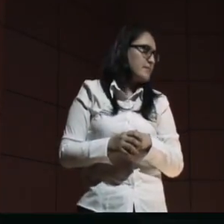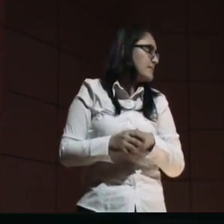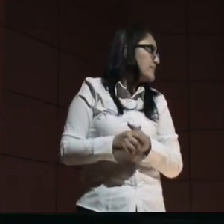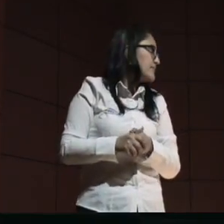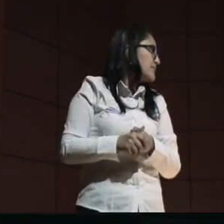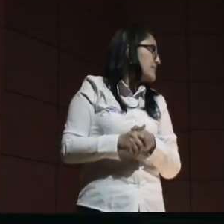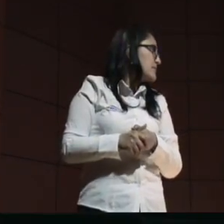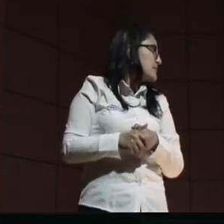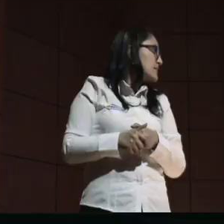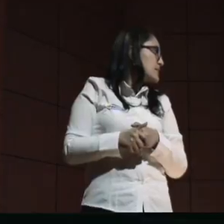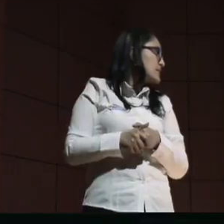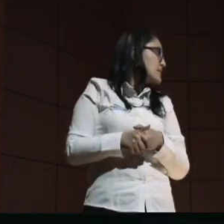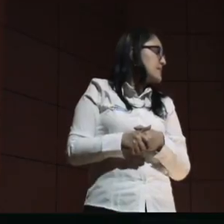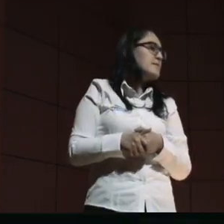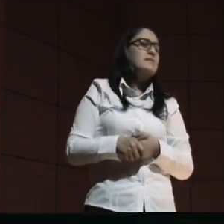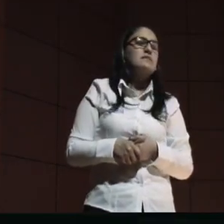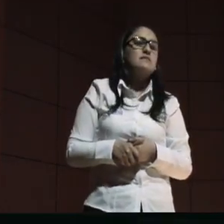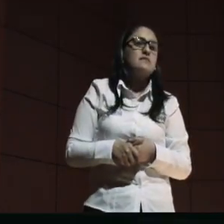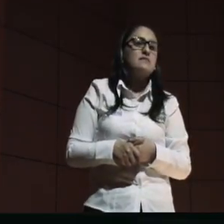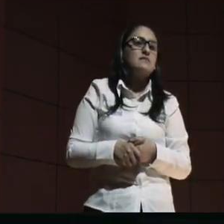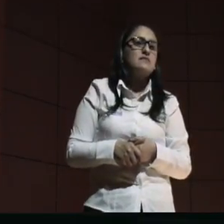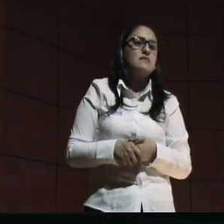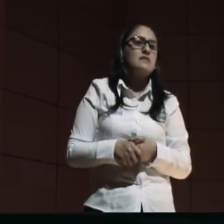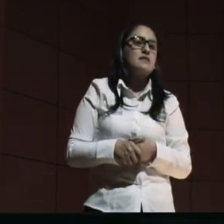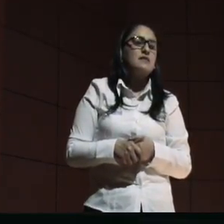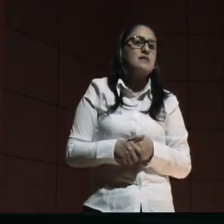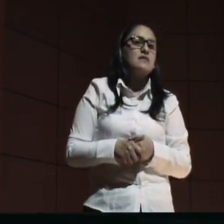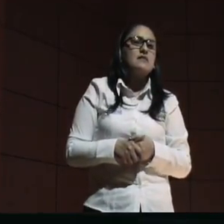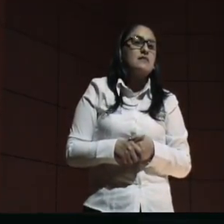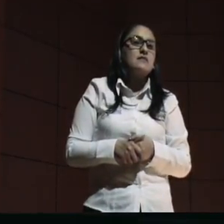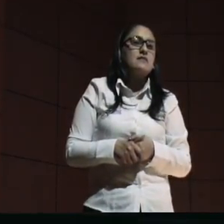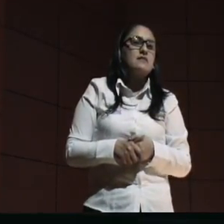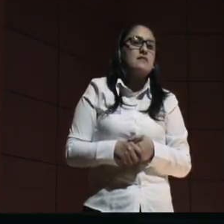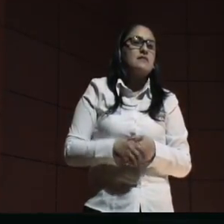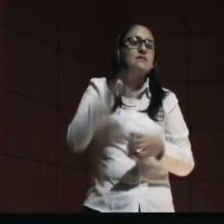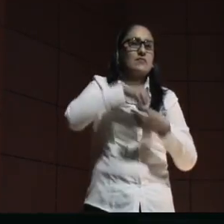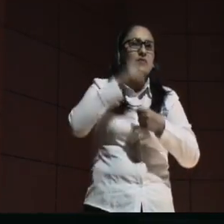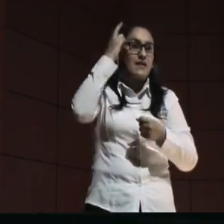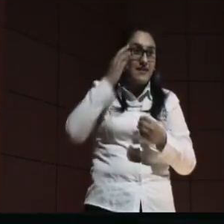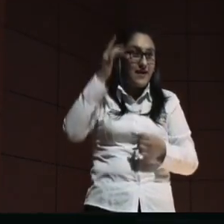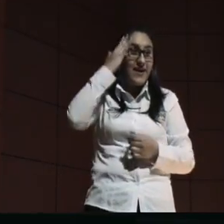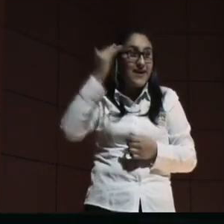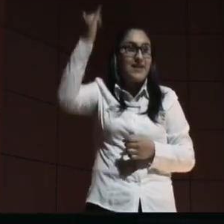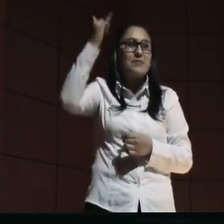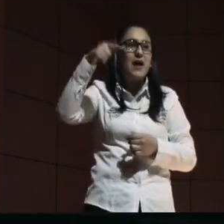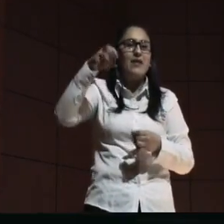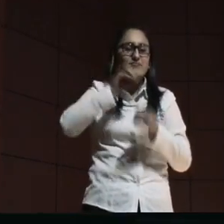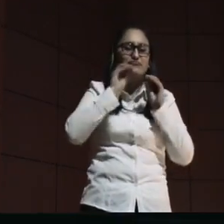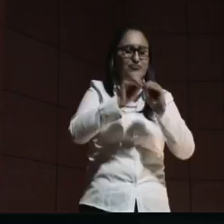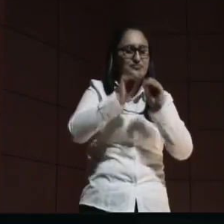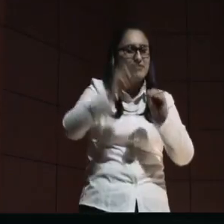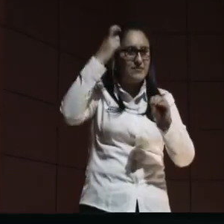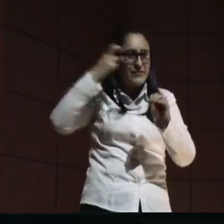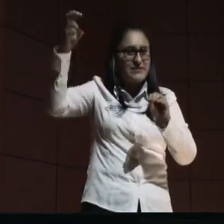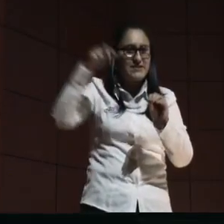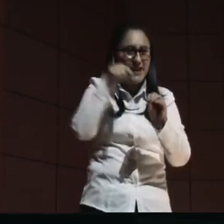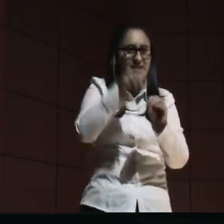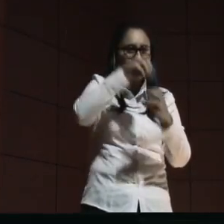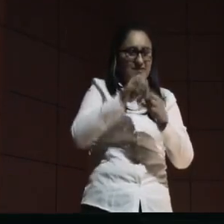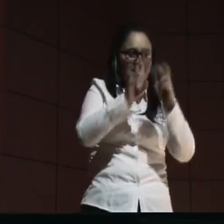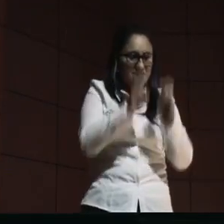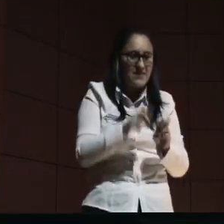Cribano y Lisdero. Donde se puede inferir que es desde la academia donde se forman los profesionales.